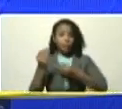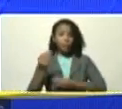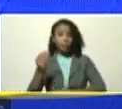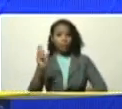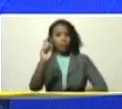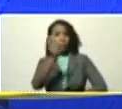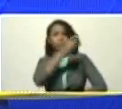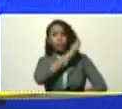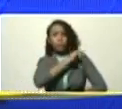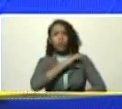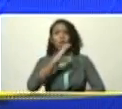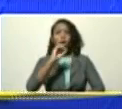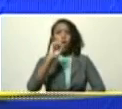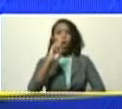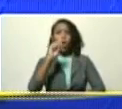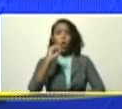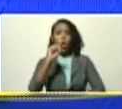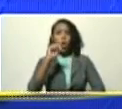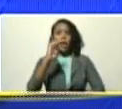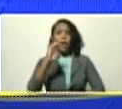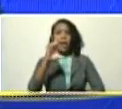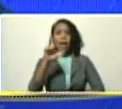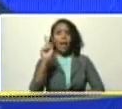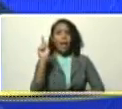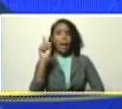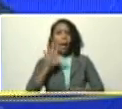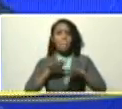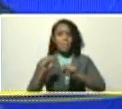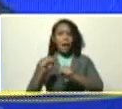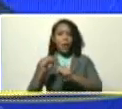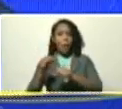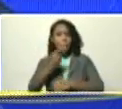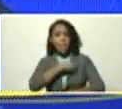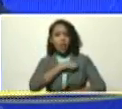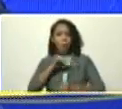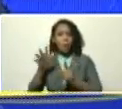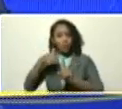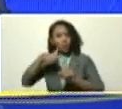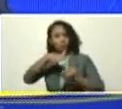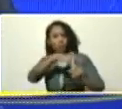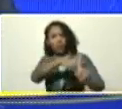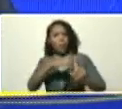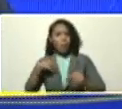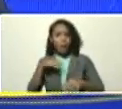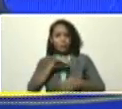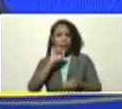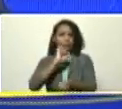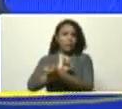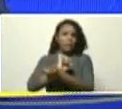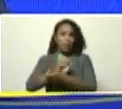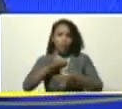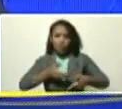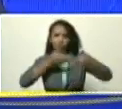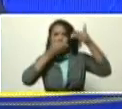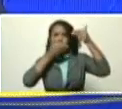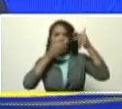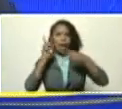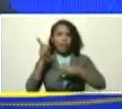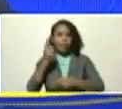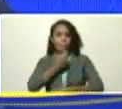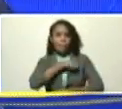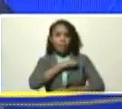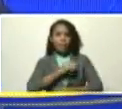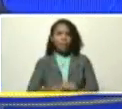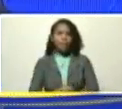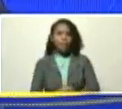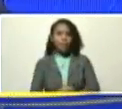coronel. Cuando el imperio español lo perseguía para capturarlo, para secuestrarlo,